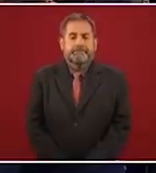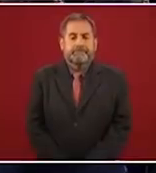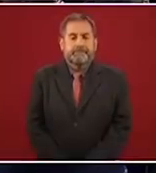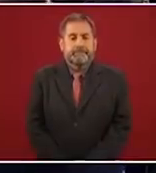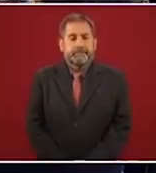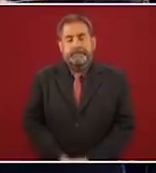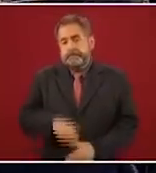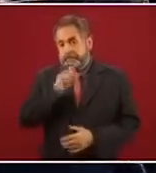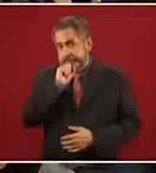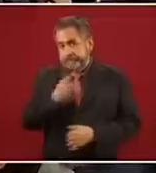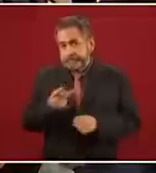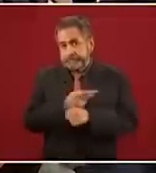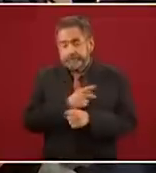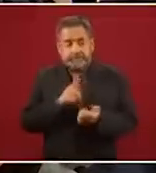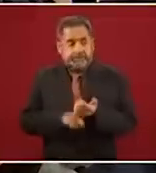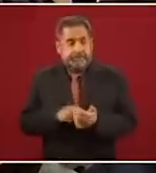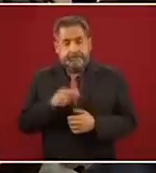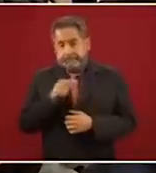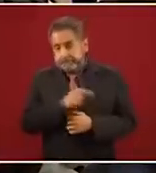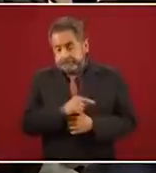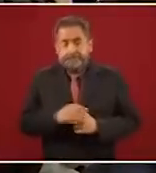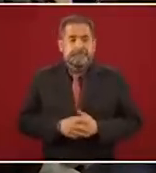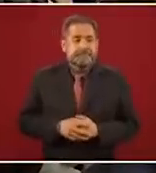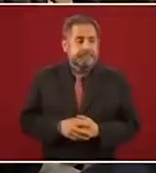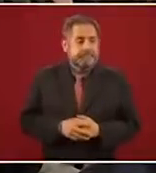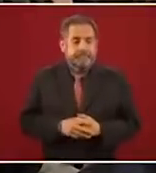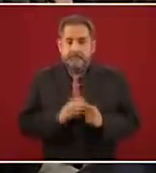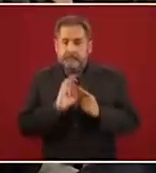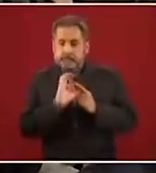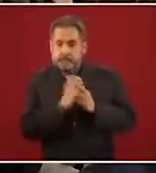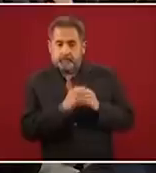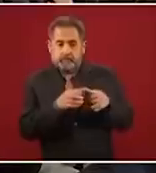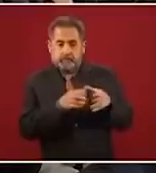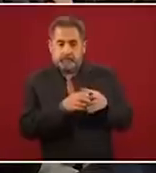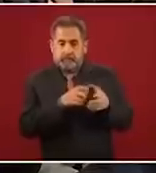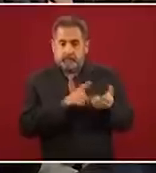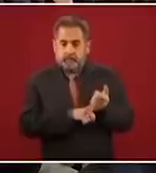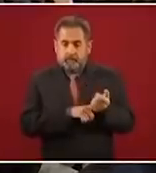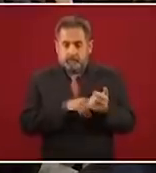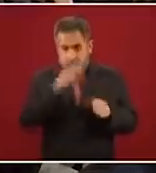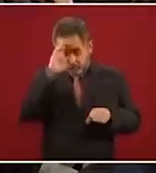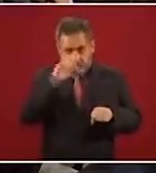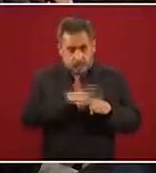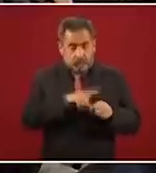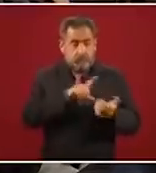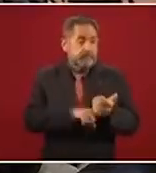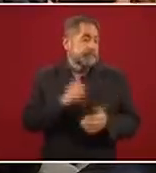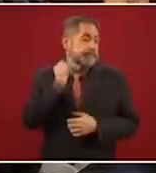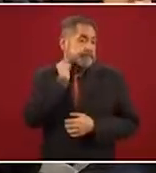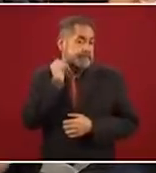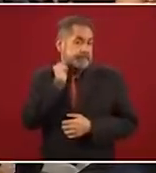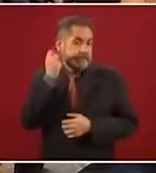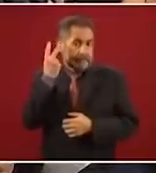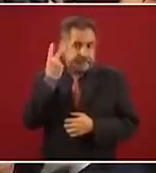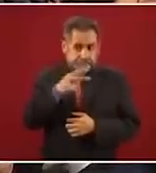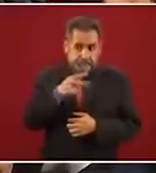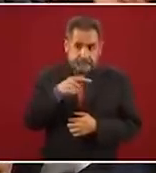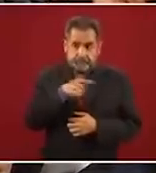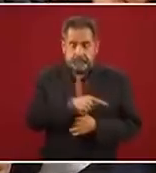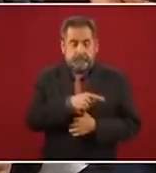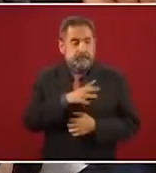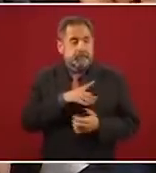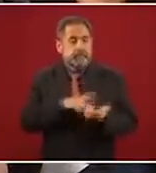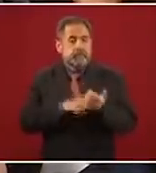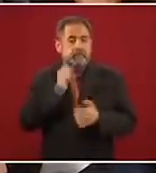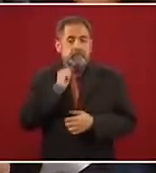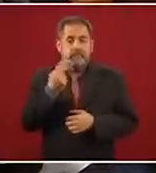y el asunto es que en la Comisión de Agricultura del Senado está un senador